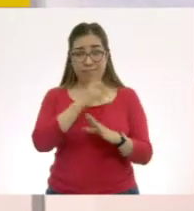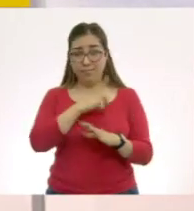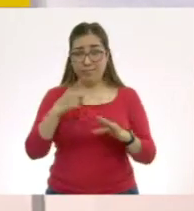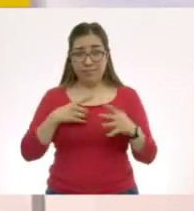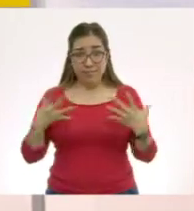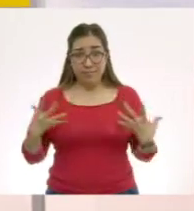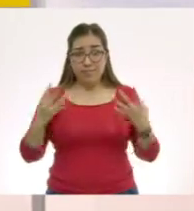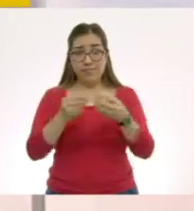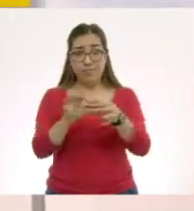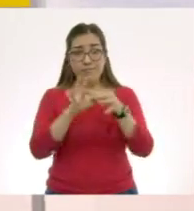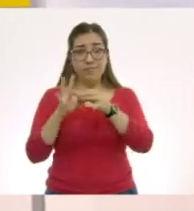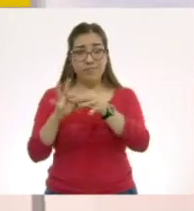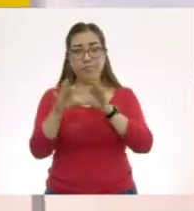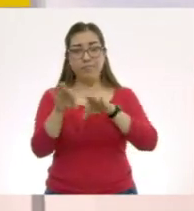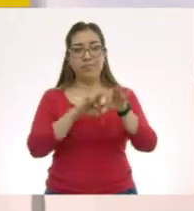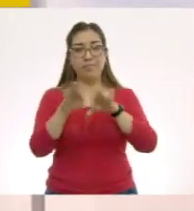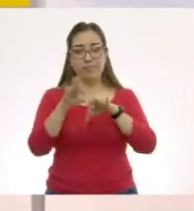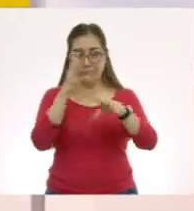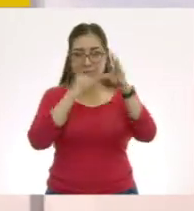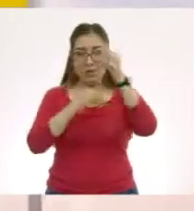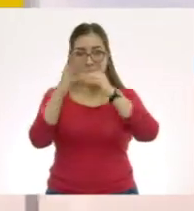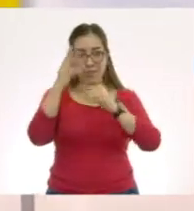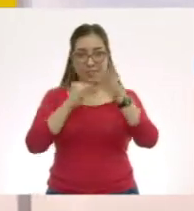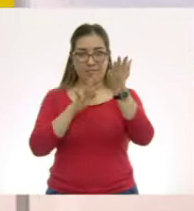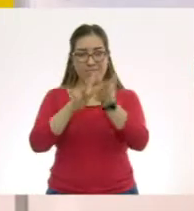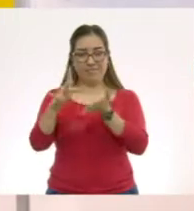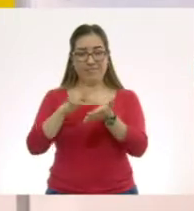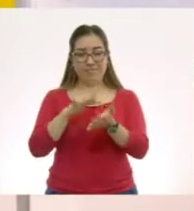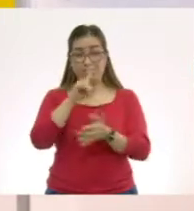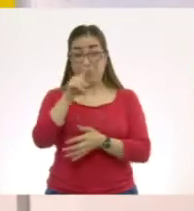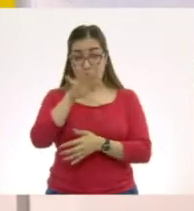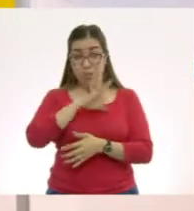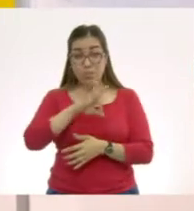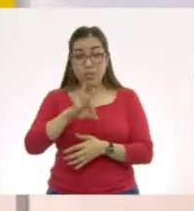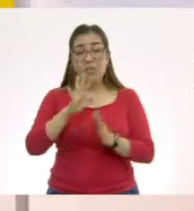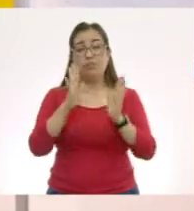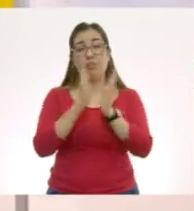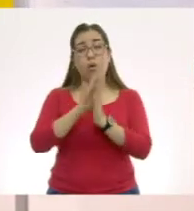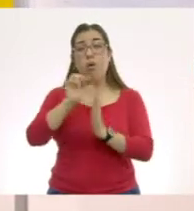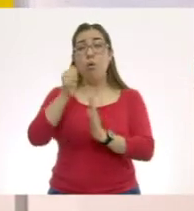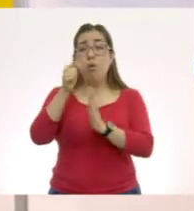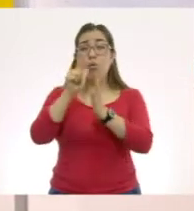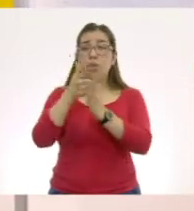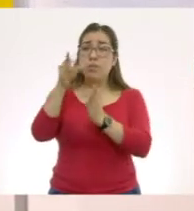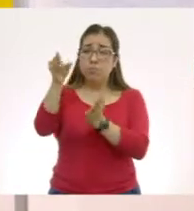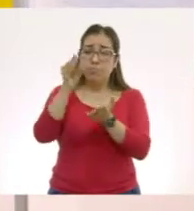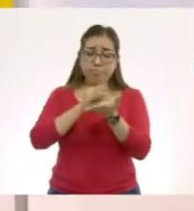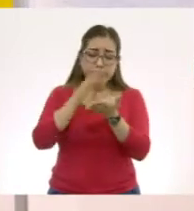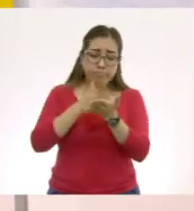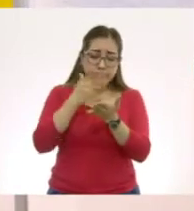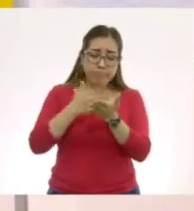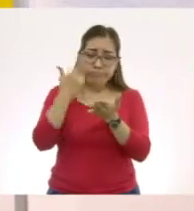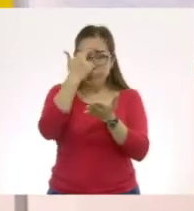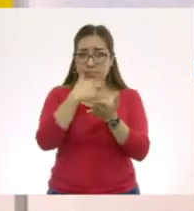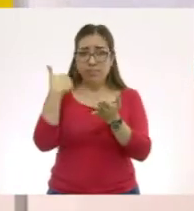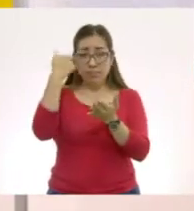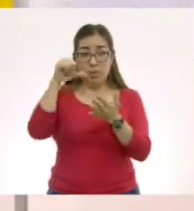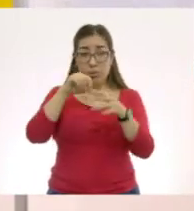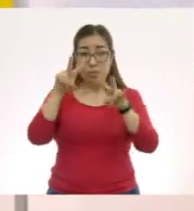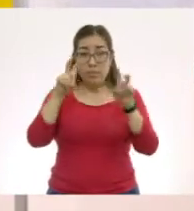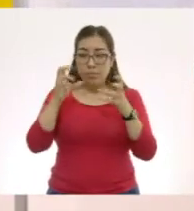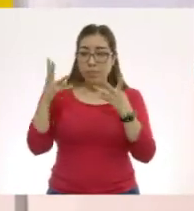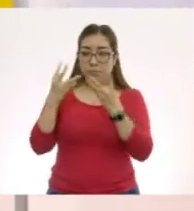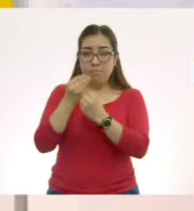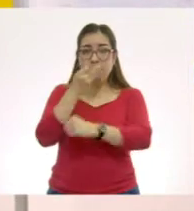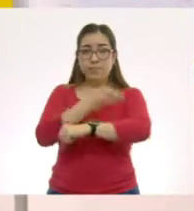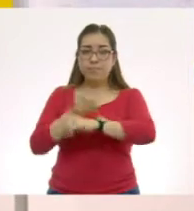juntos y aprendemos así de esa manera todos, ¿no? Si te es posible, consulta otros libros y comenta el tema del día de hoy con tu familia.